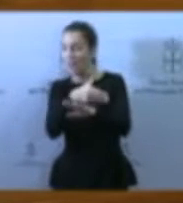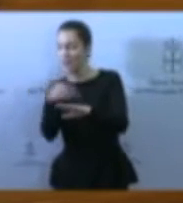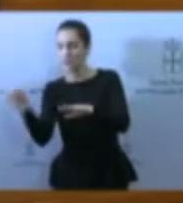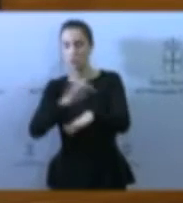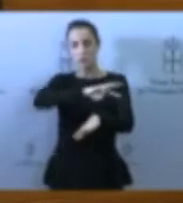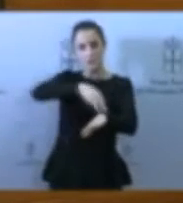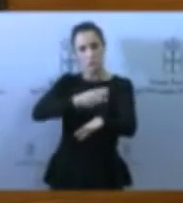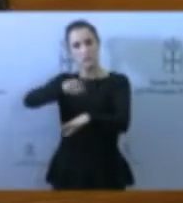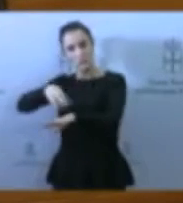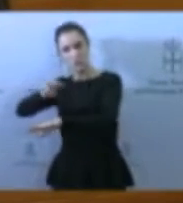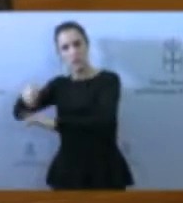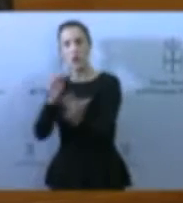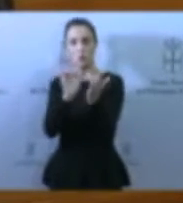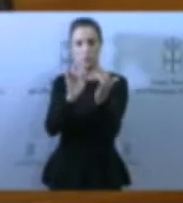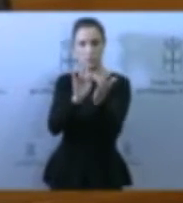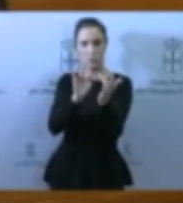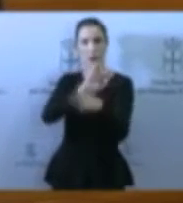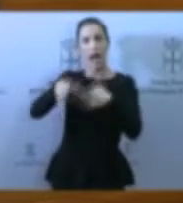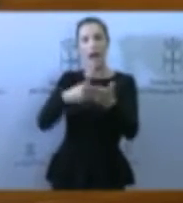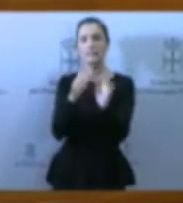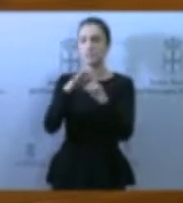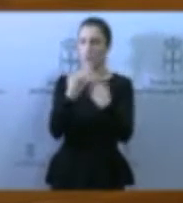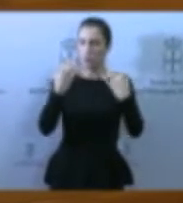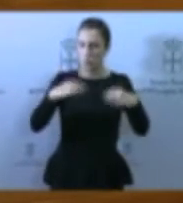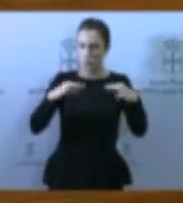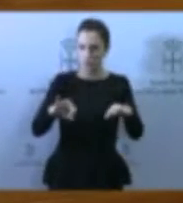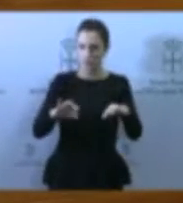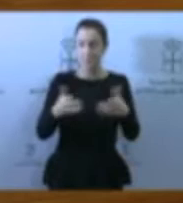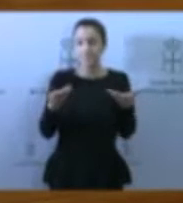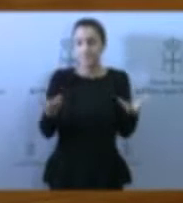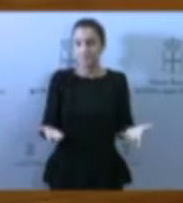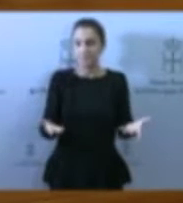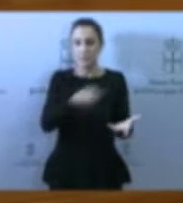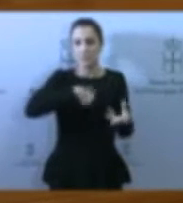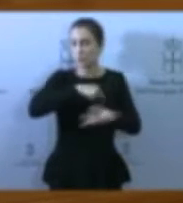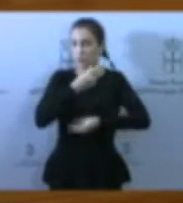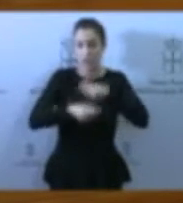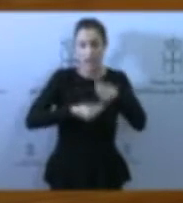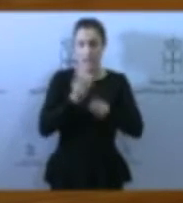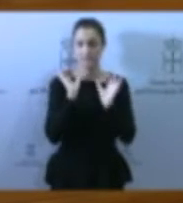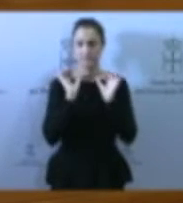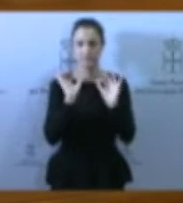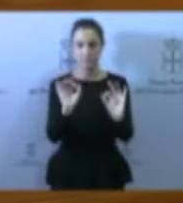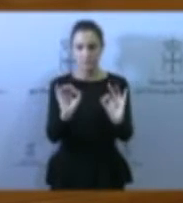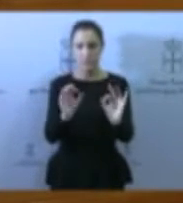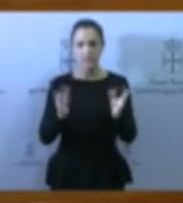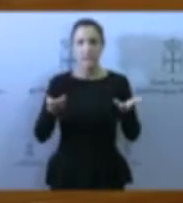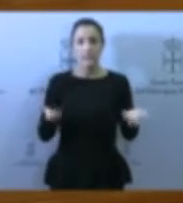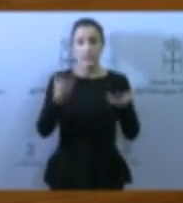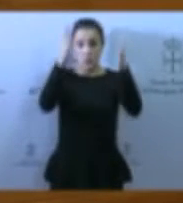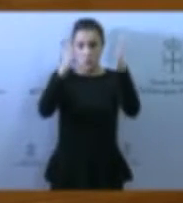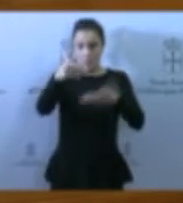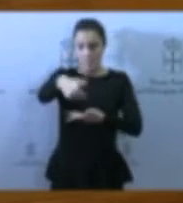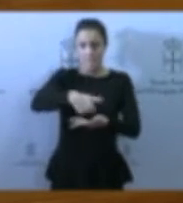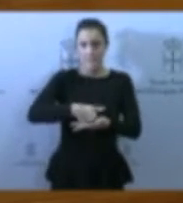la situación. Sucintamente, eso es lo que hemos hecho. Y me pide que valore